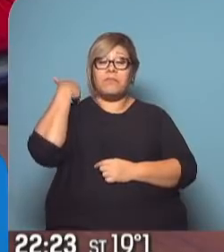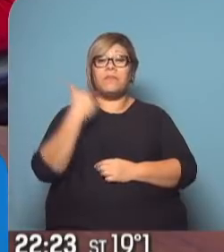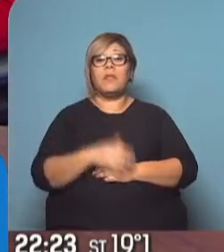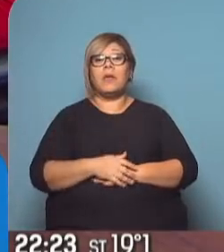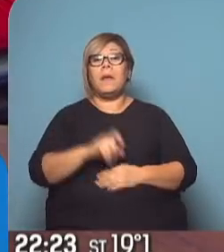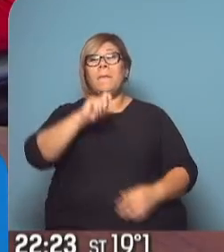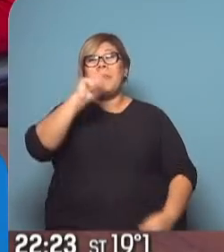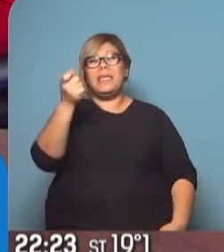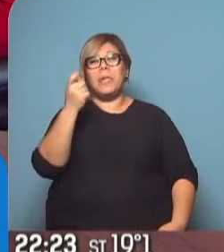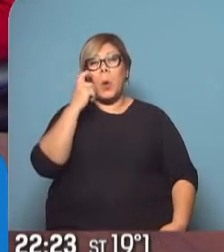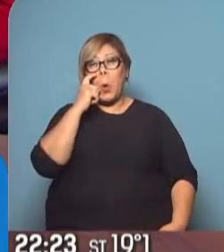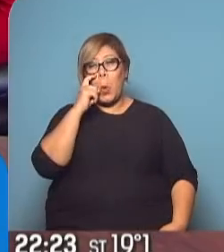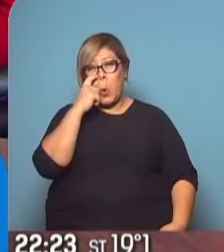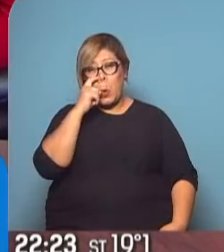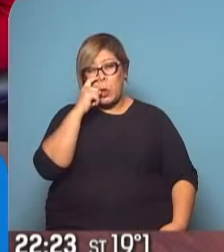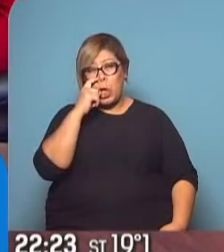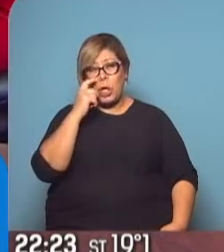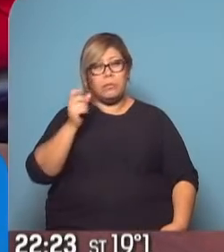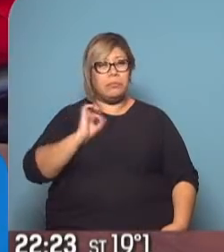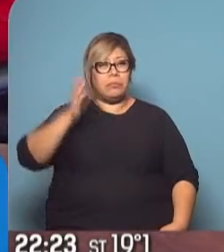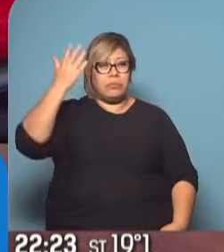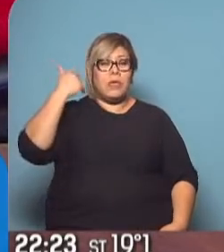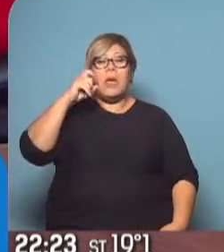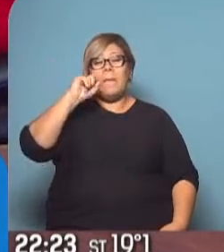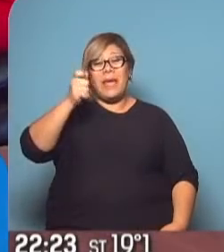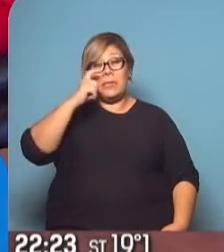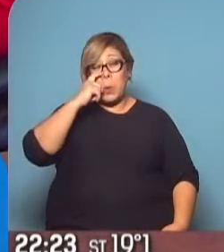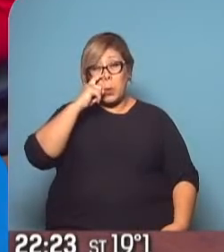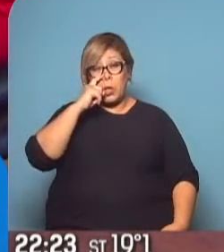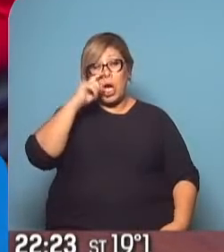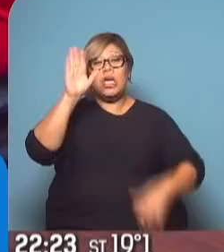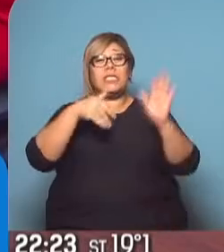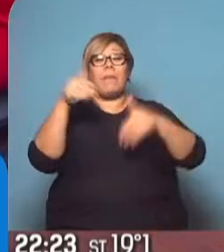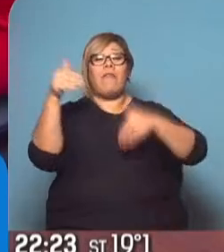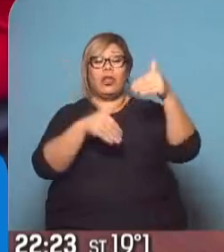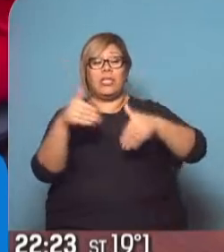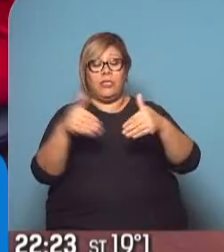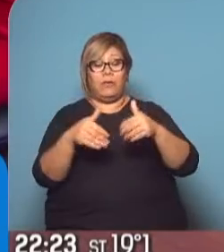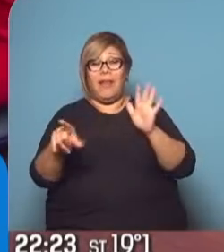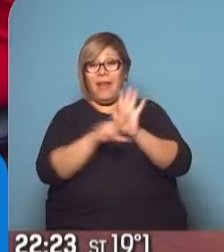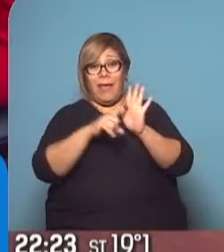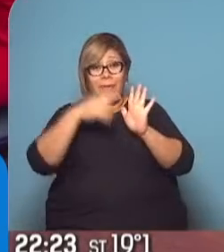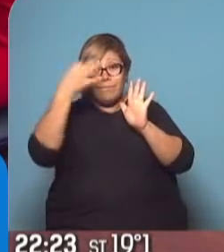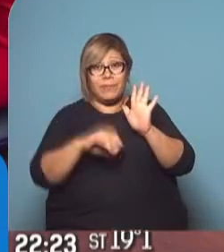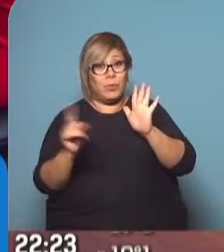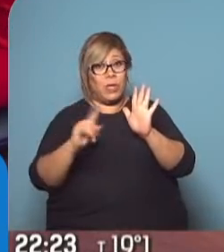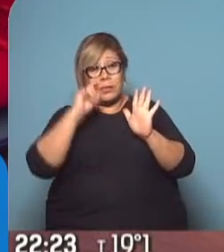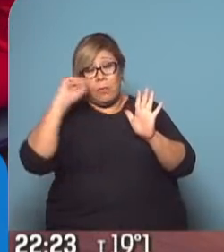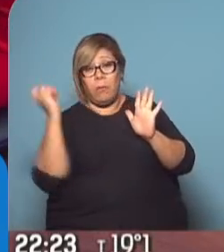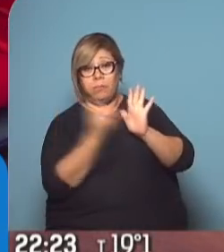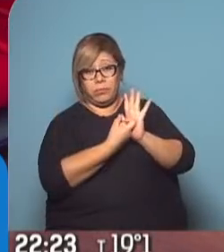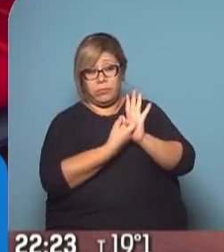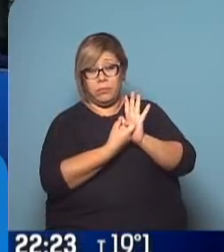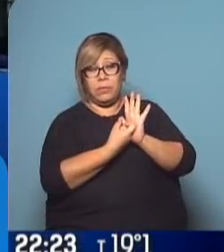junio. O sea, completamente ilegal y convocada por una Asamblea Nacional Constituyente que no tenía ningún sustento.